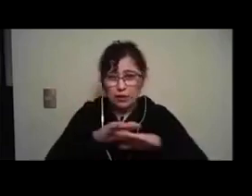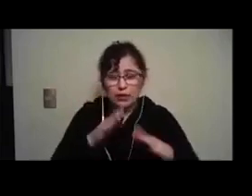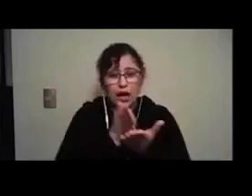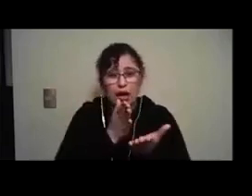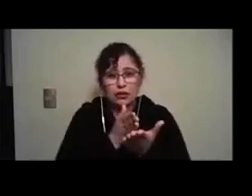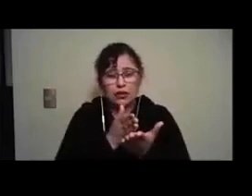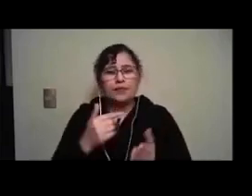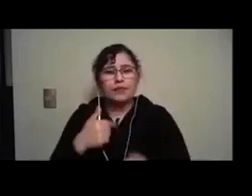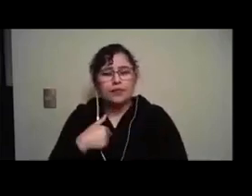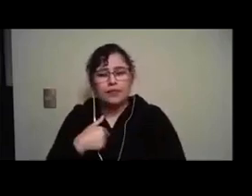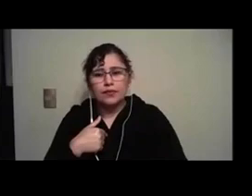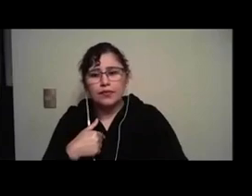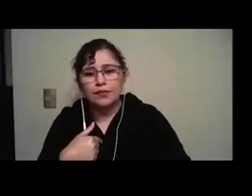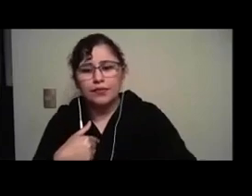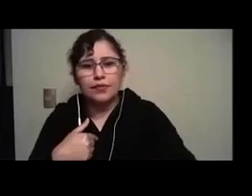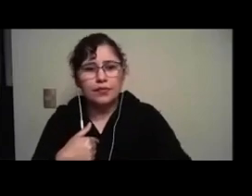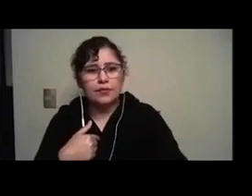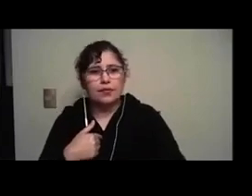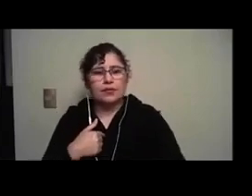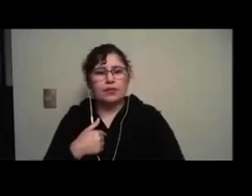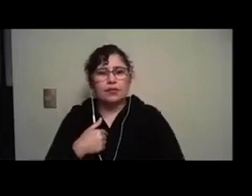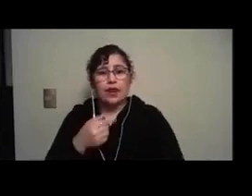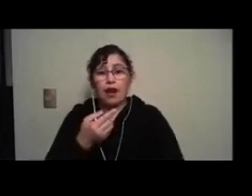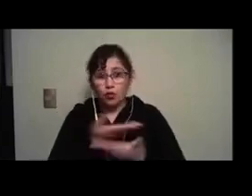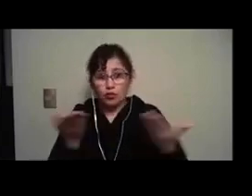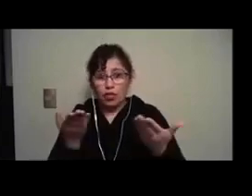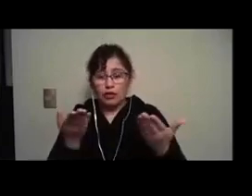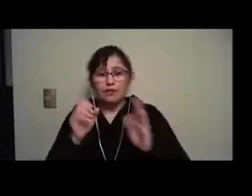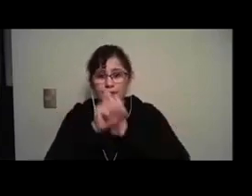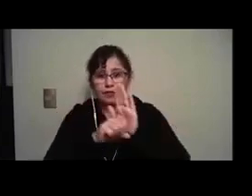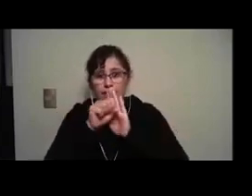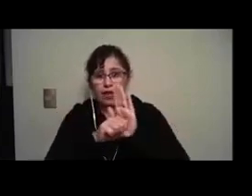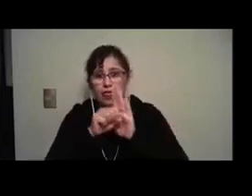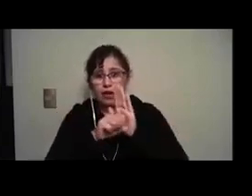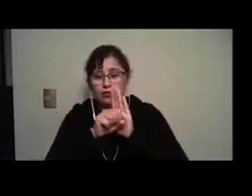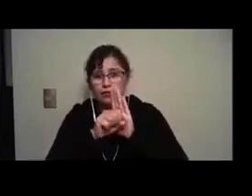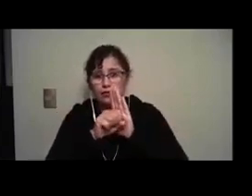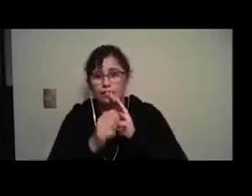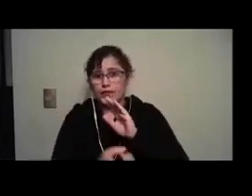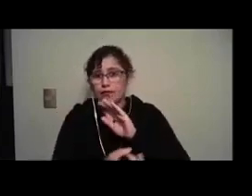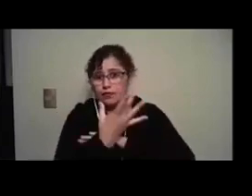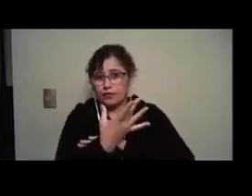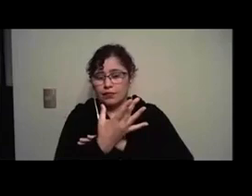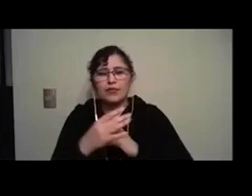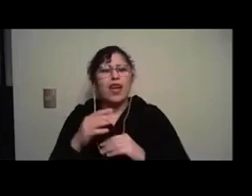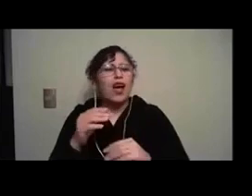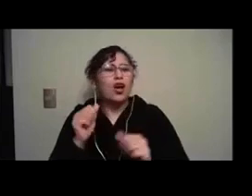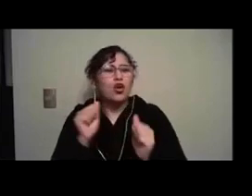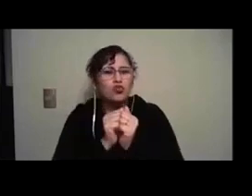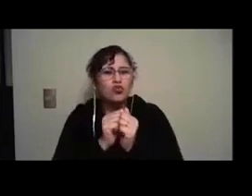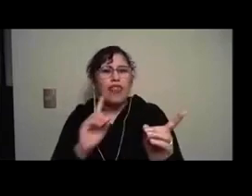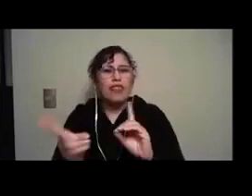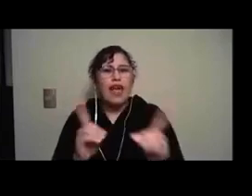voy a compartirle un video con su delegada, que si no me equivoco es Constanza Godoy, ya, de una